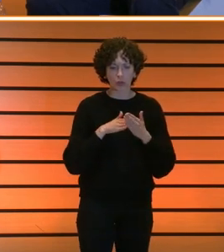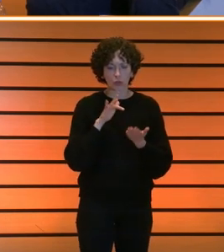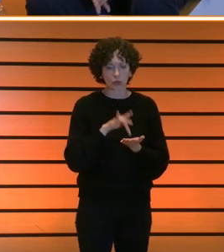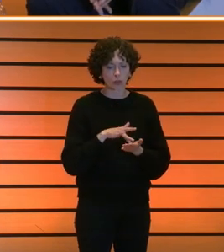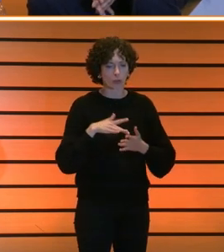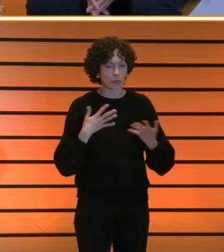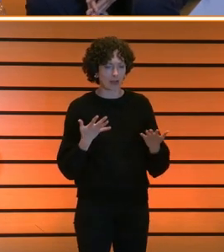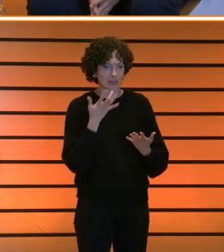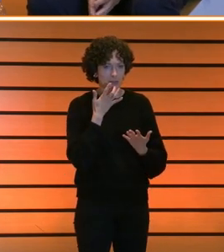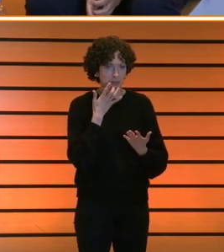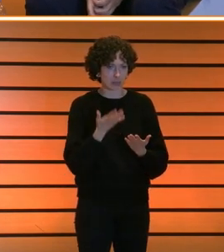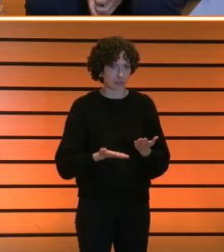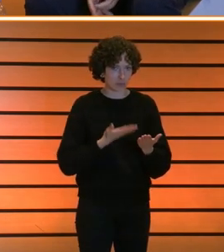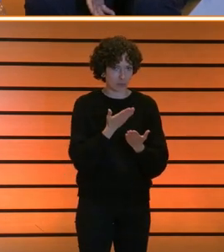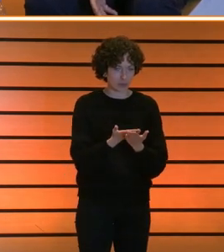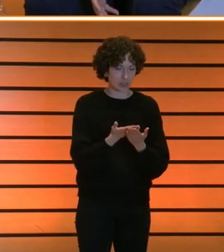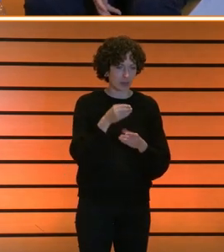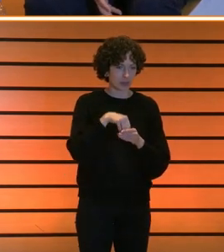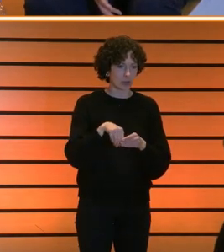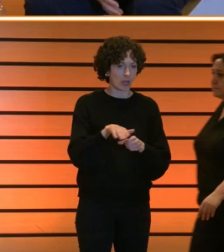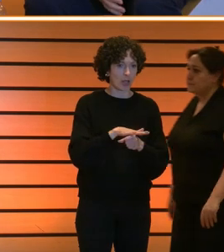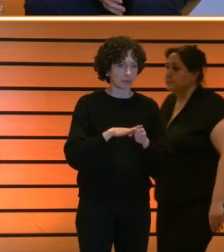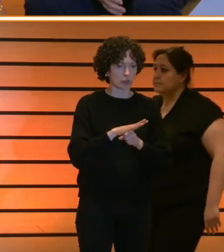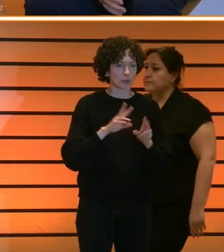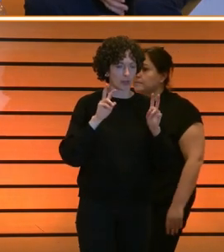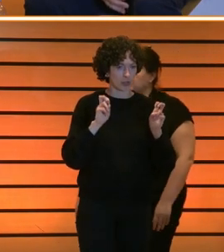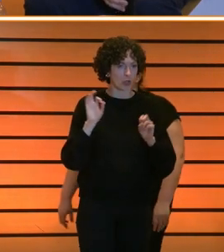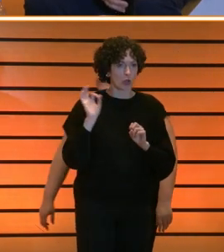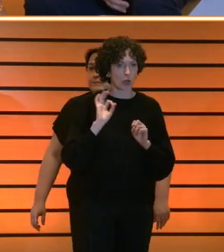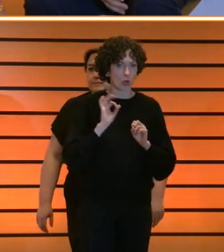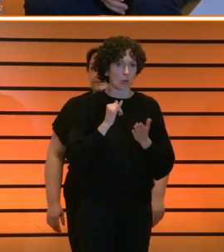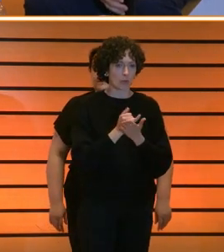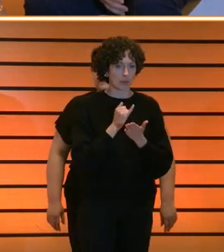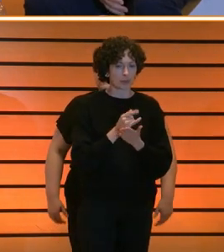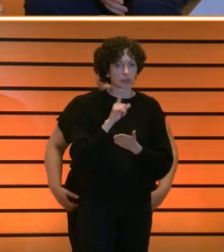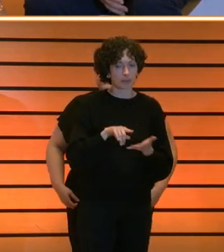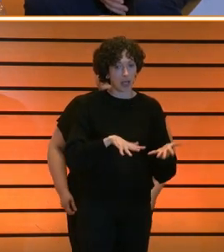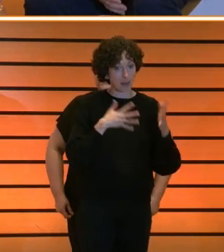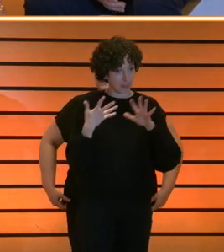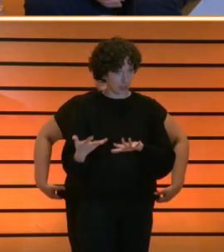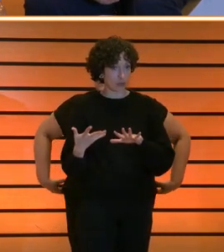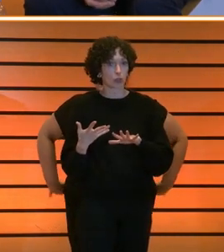hacéis estas propuestas en el ámbito de la innovación del pilotaje pero ya también de la implementación a escala